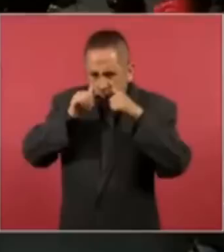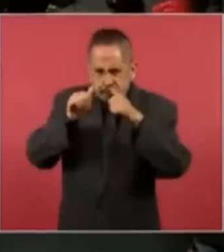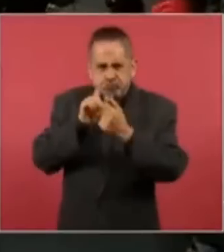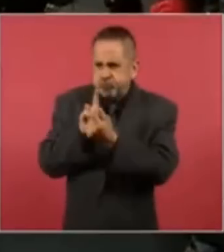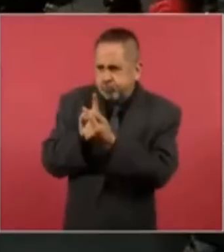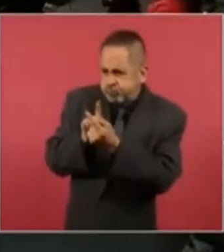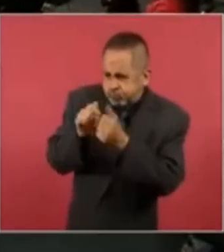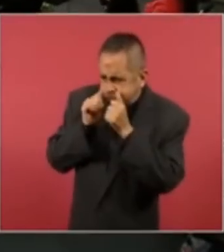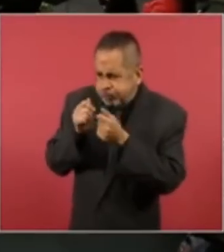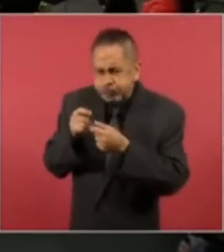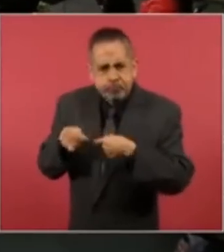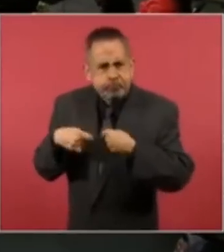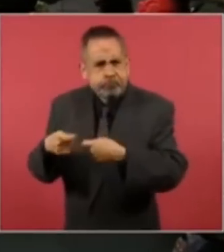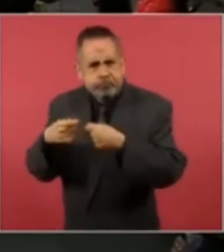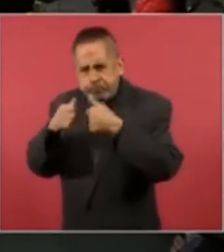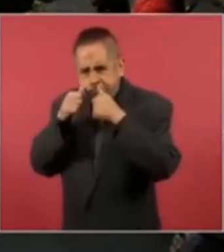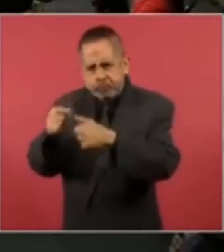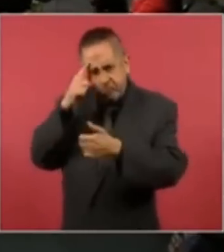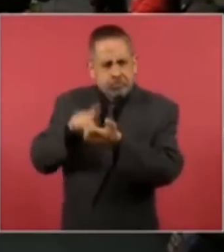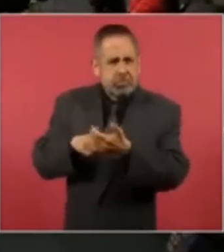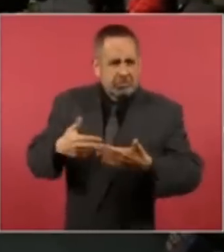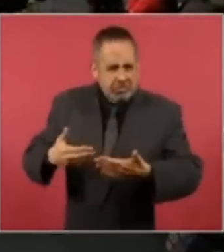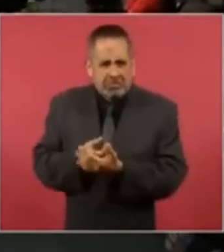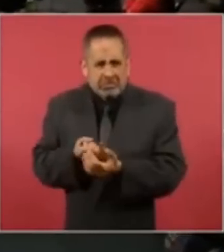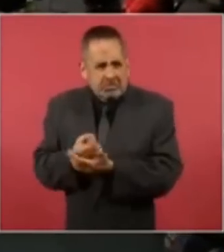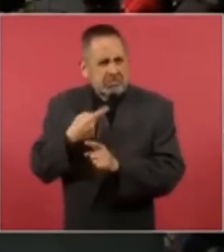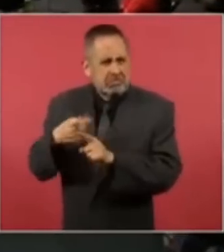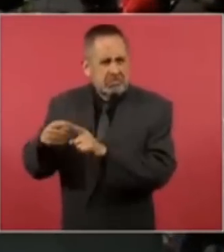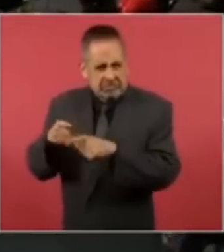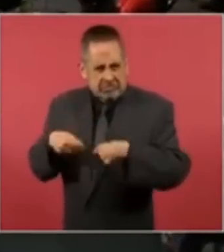consultas y de atención a partos y todo?